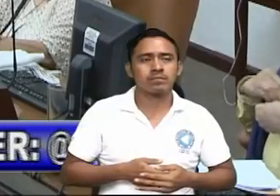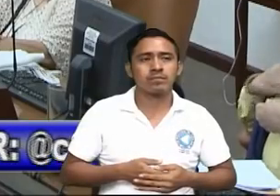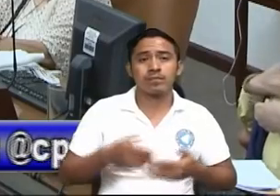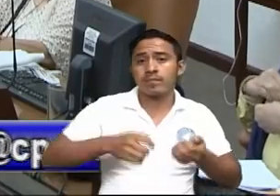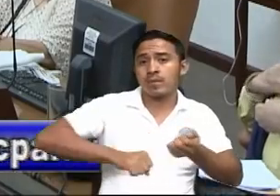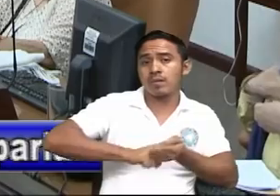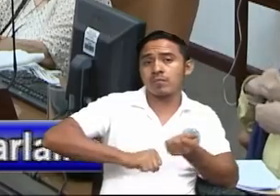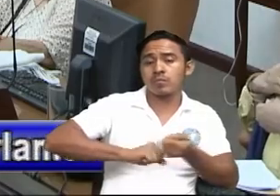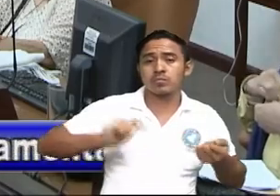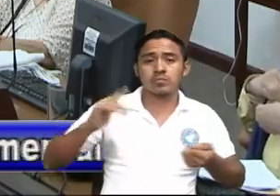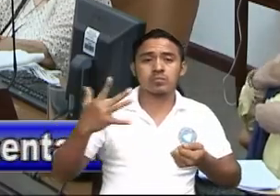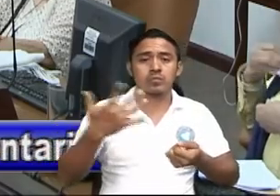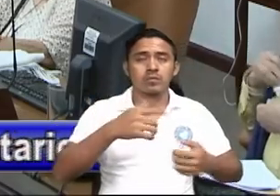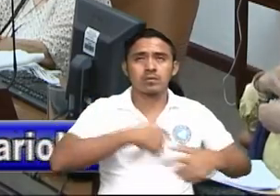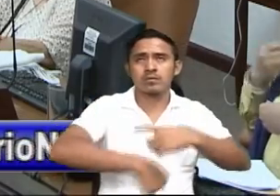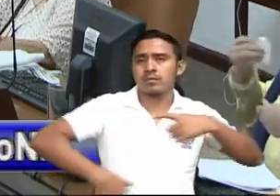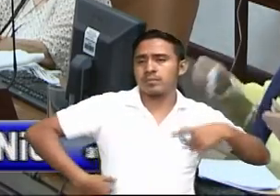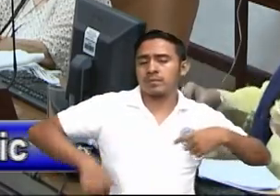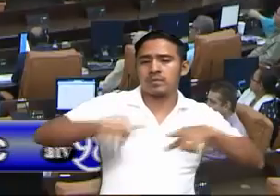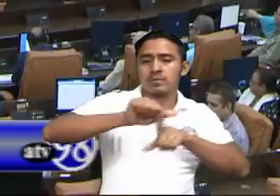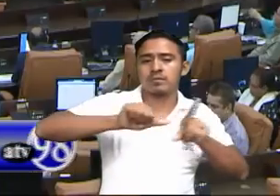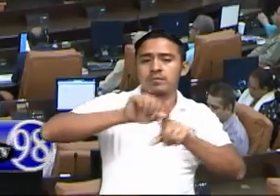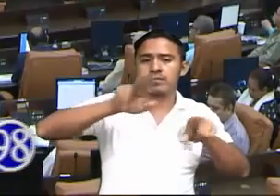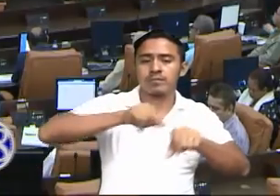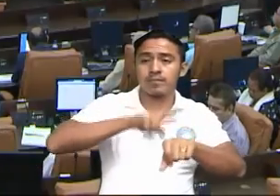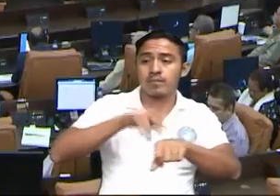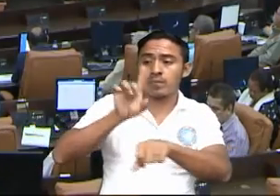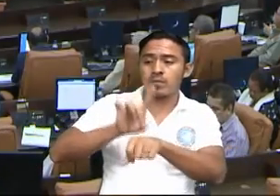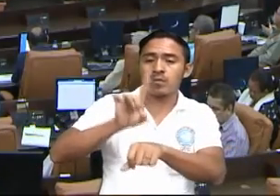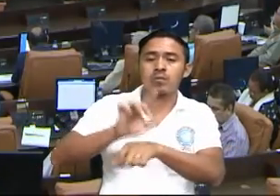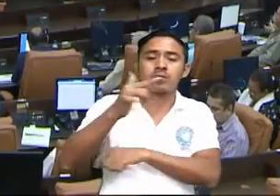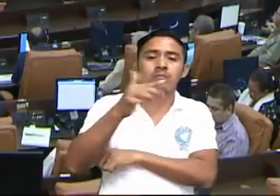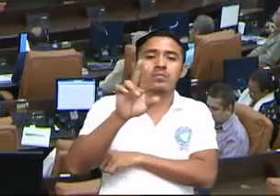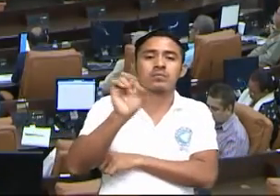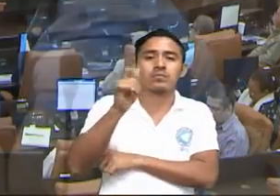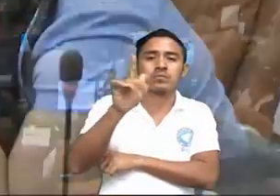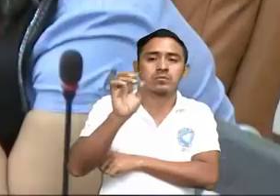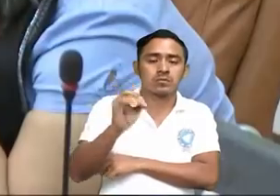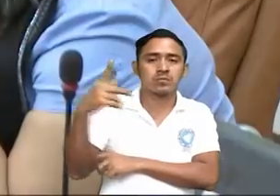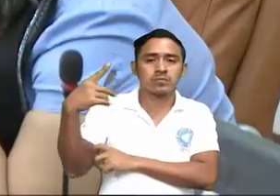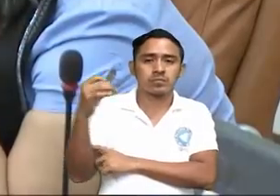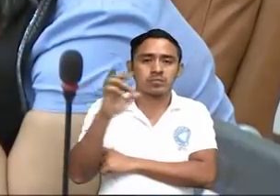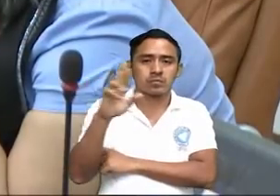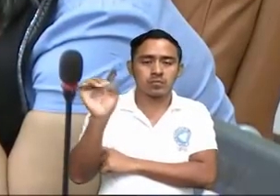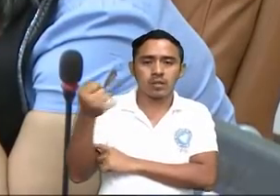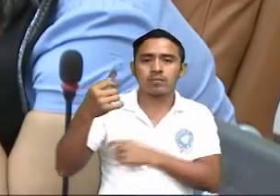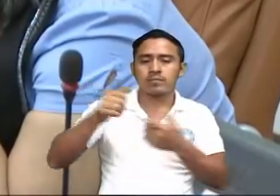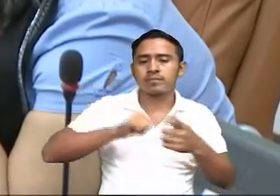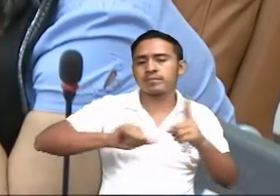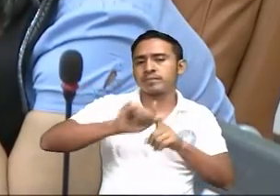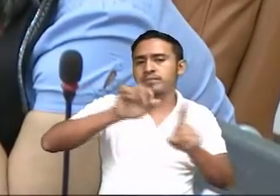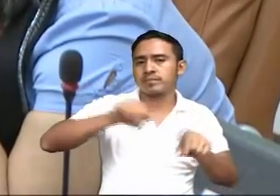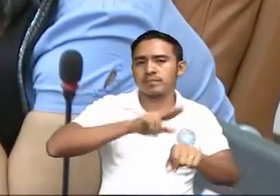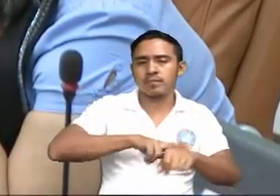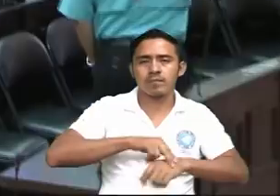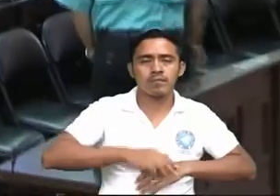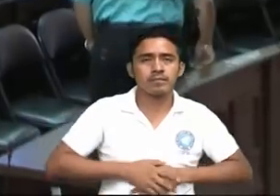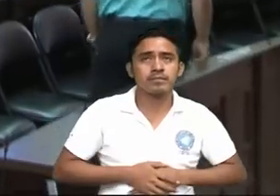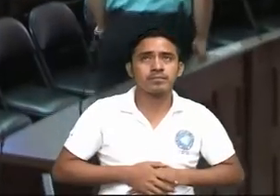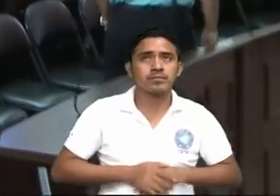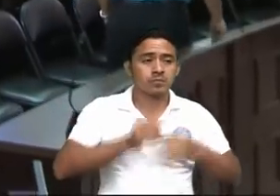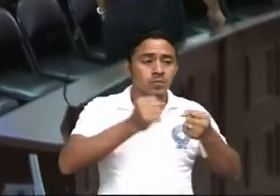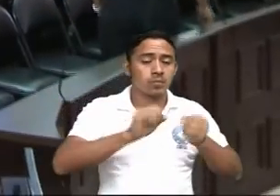Apoyo unánime recibió el presidente de la Asamblea Nacional, doctor Gustavo Porras, por parte del plenario del legislativo nicaragüense. Las